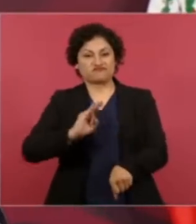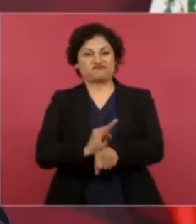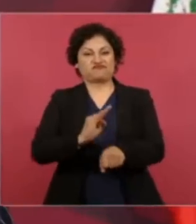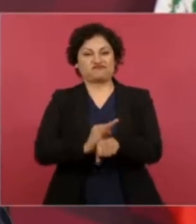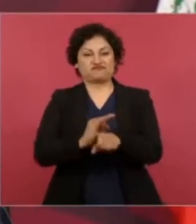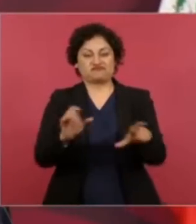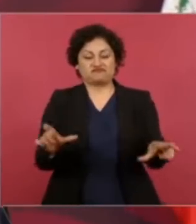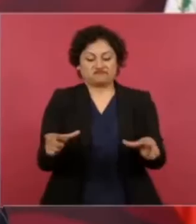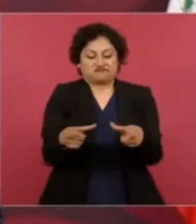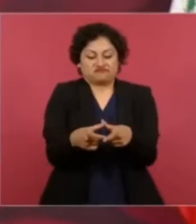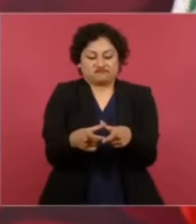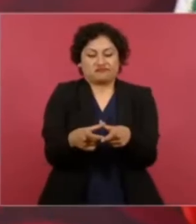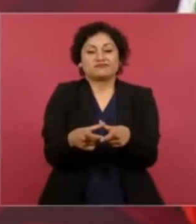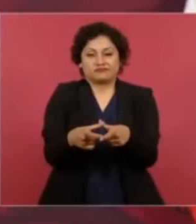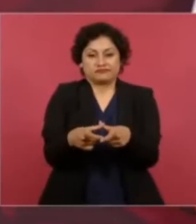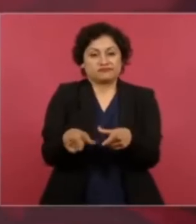y de la delincuencia,